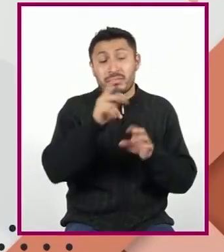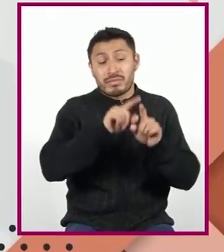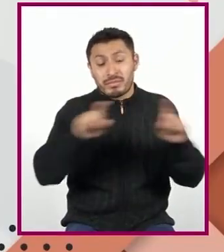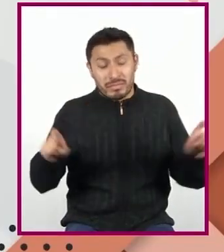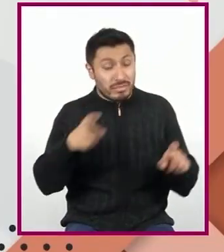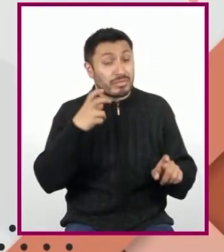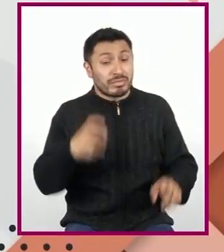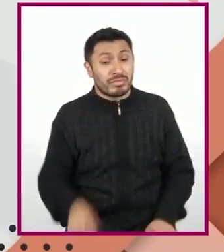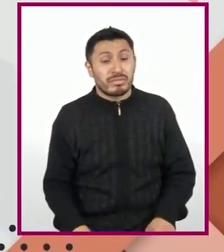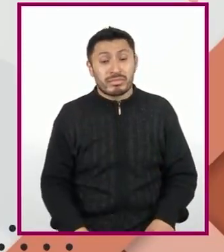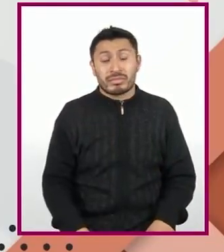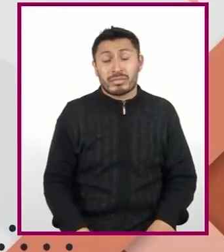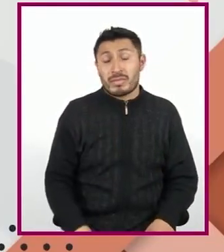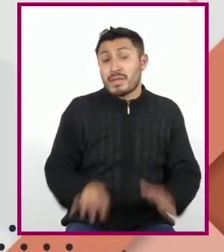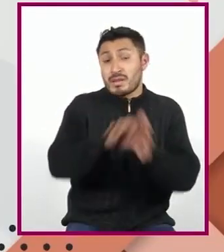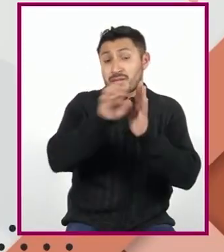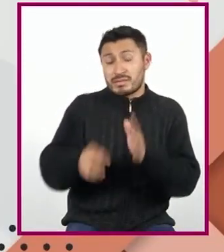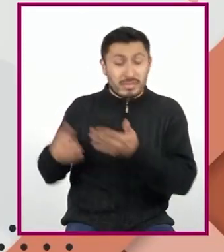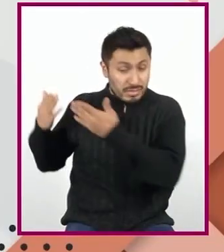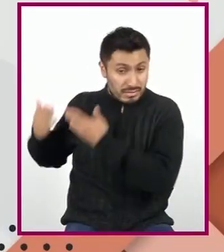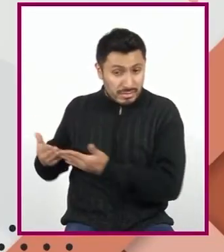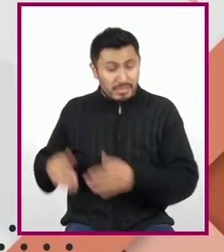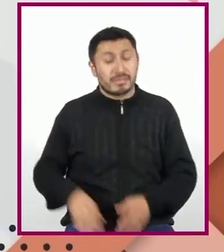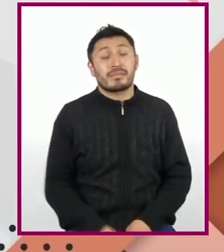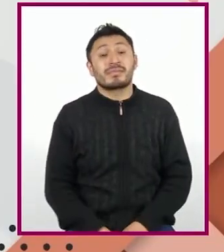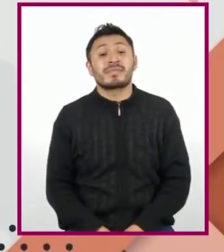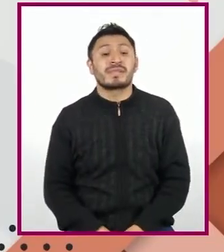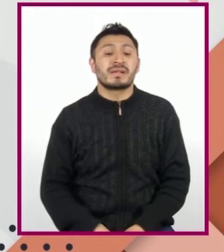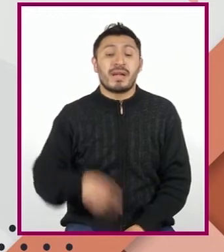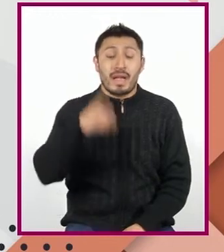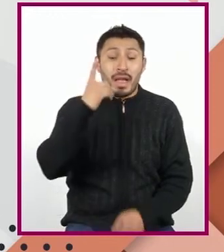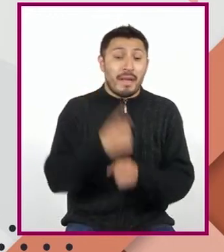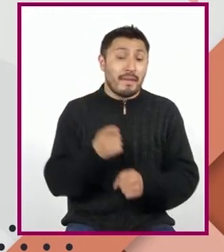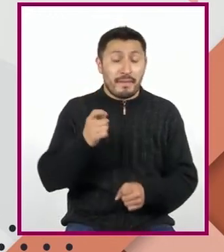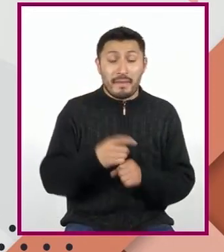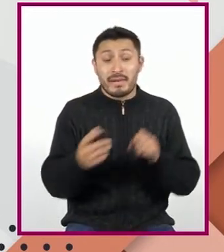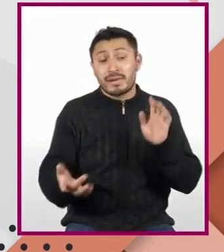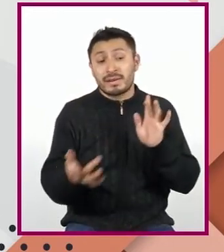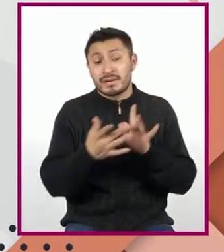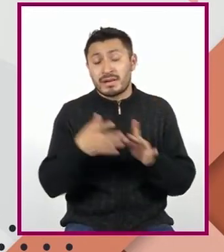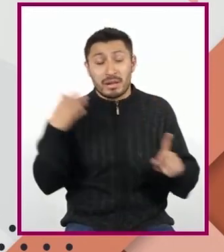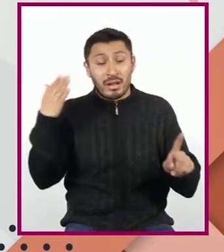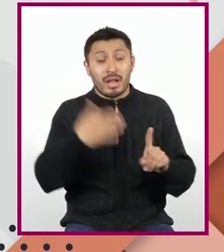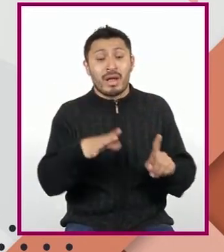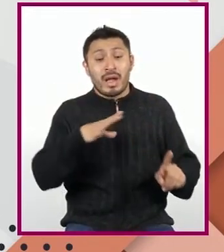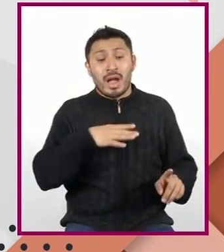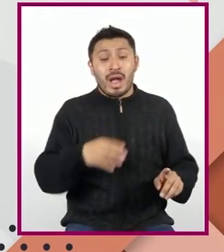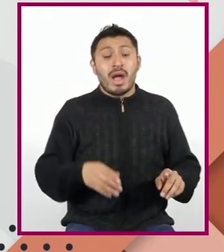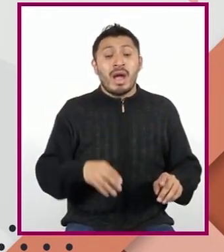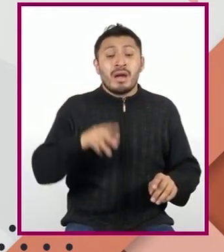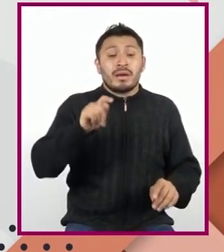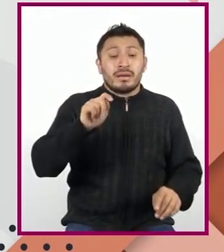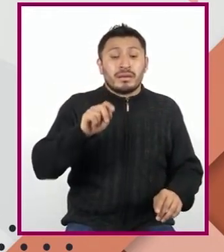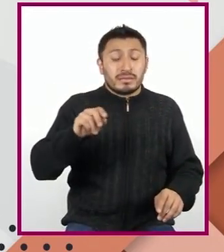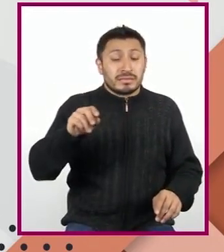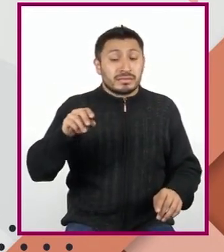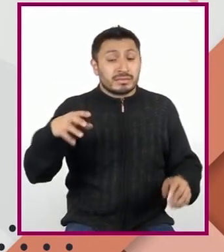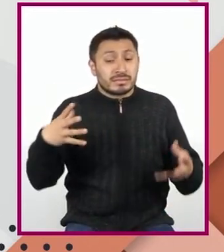esta sesión escuchamos sugerencias muy buenas que nos pueden ayudar, pero siempre seremos nosotros como